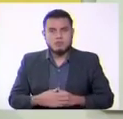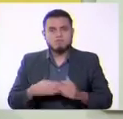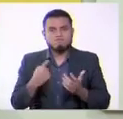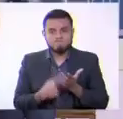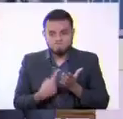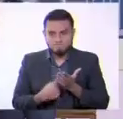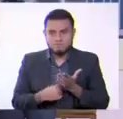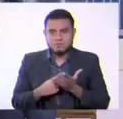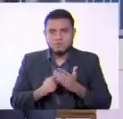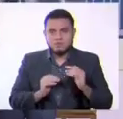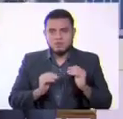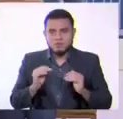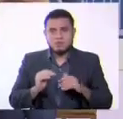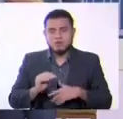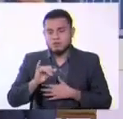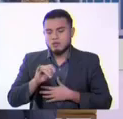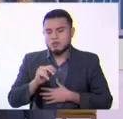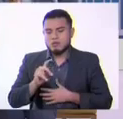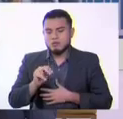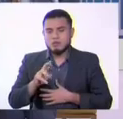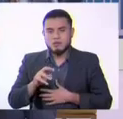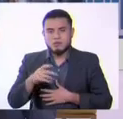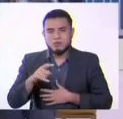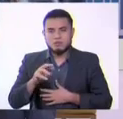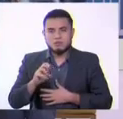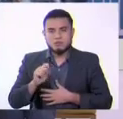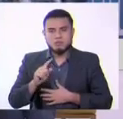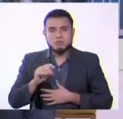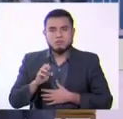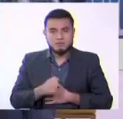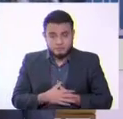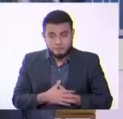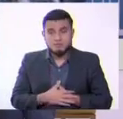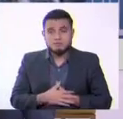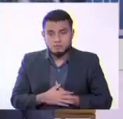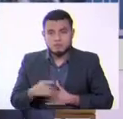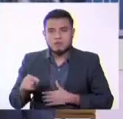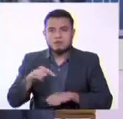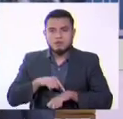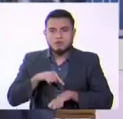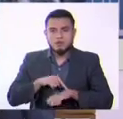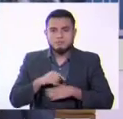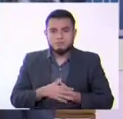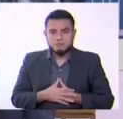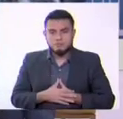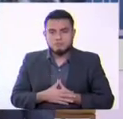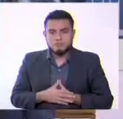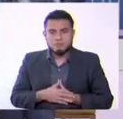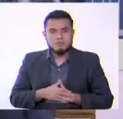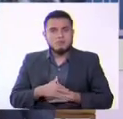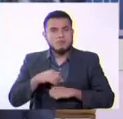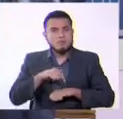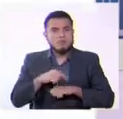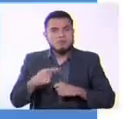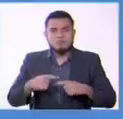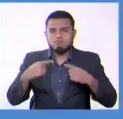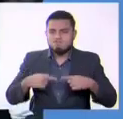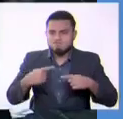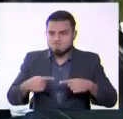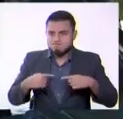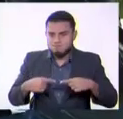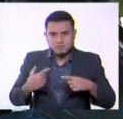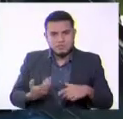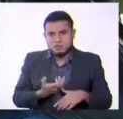también, conflictos intrapersonales e interpersonales también, se llega en ese momento. Es el momento en donde va a haber conflicto en todos lados.